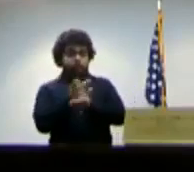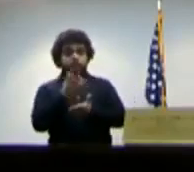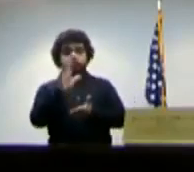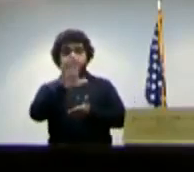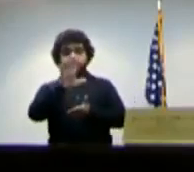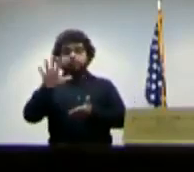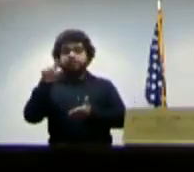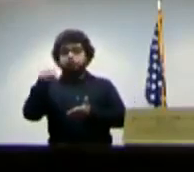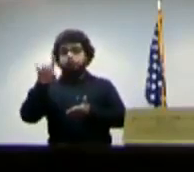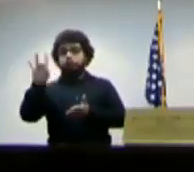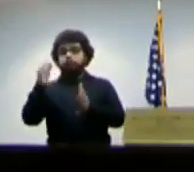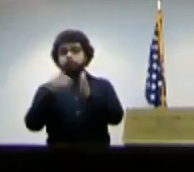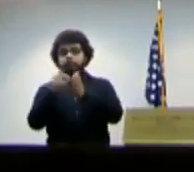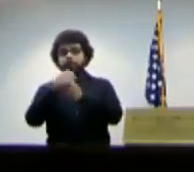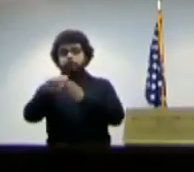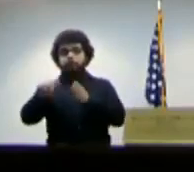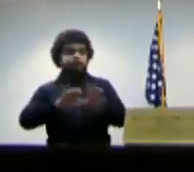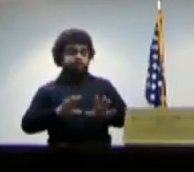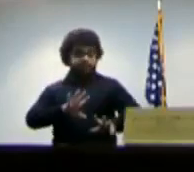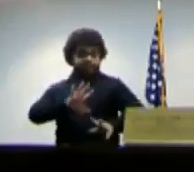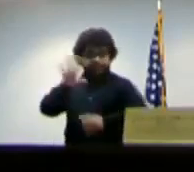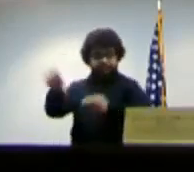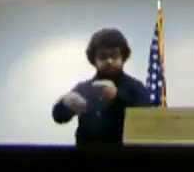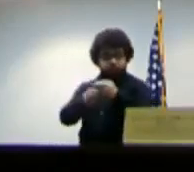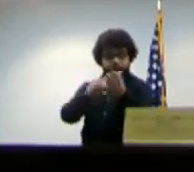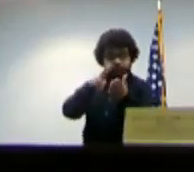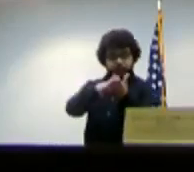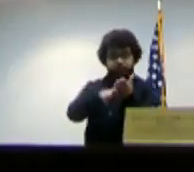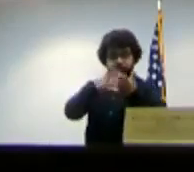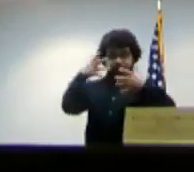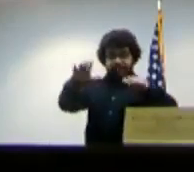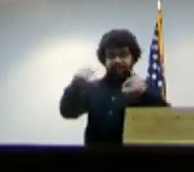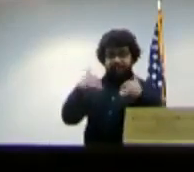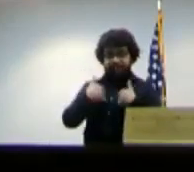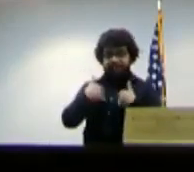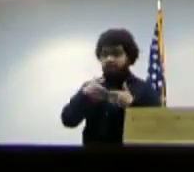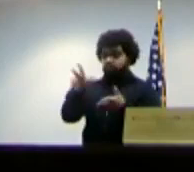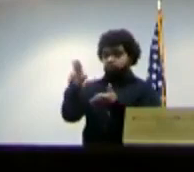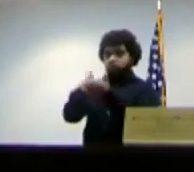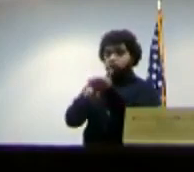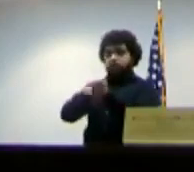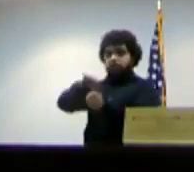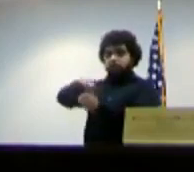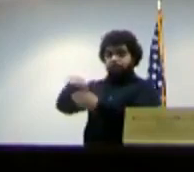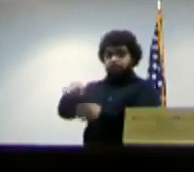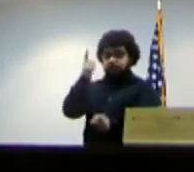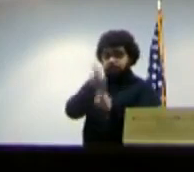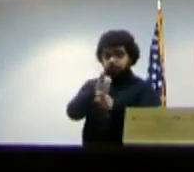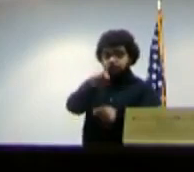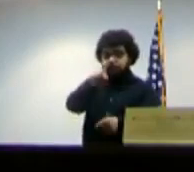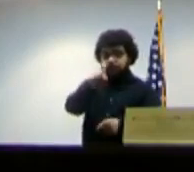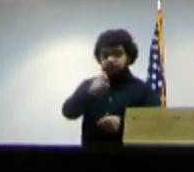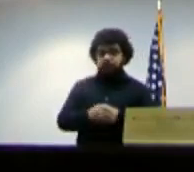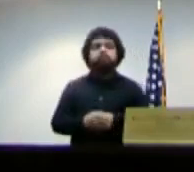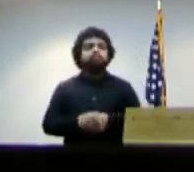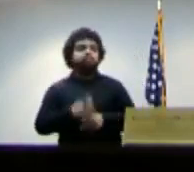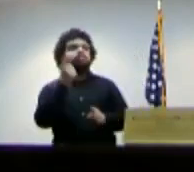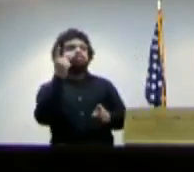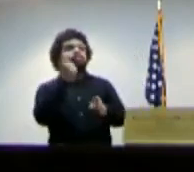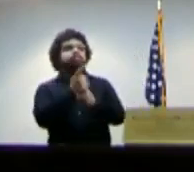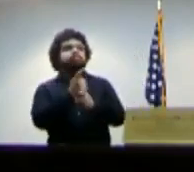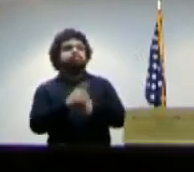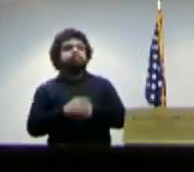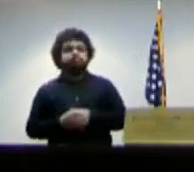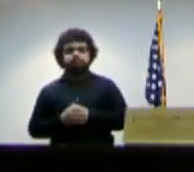55.8 millones. Adicionales al contrato que ya tiene, que es un contrato aparte. Sí. ¿Correcto? Correcto.